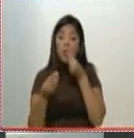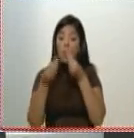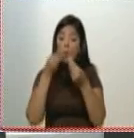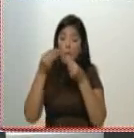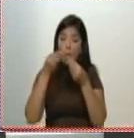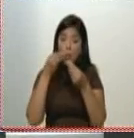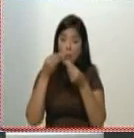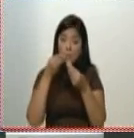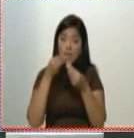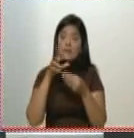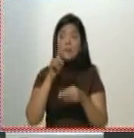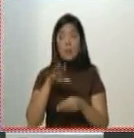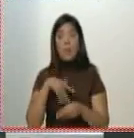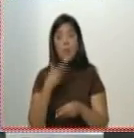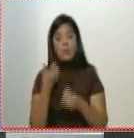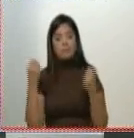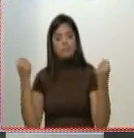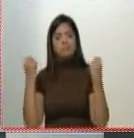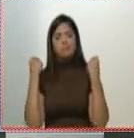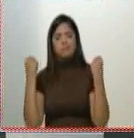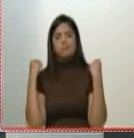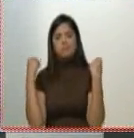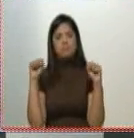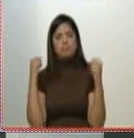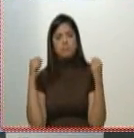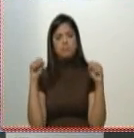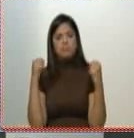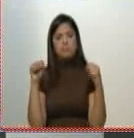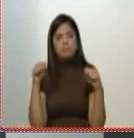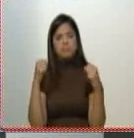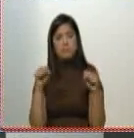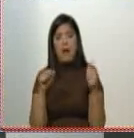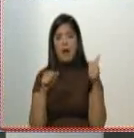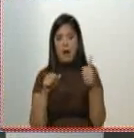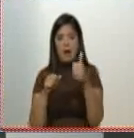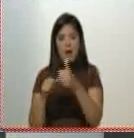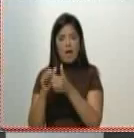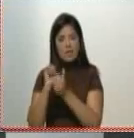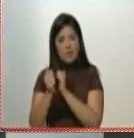y, por supuesto, donde poder ejercitarse en cada una de las disciplinas